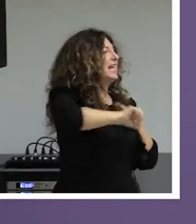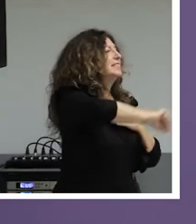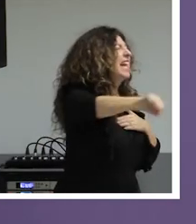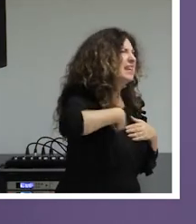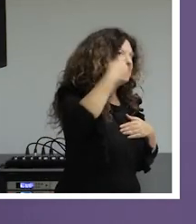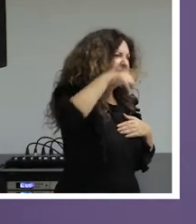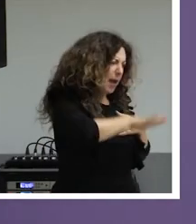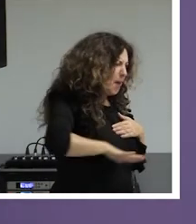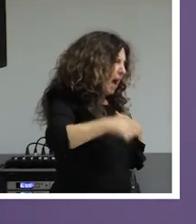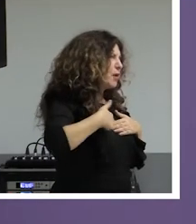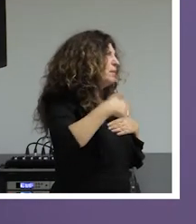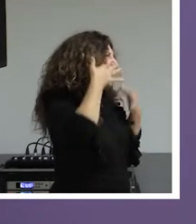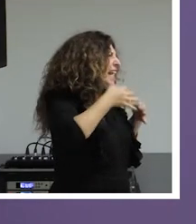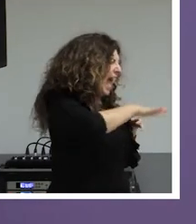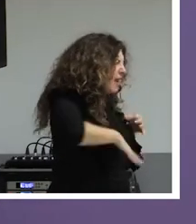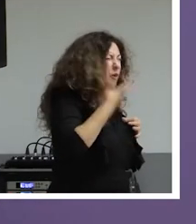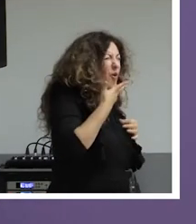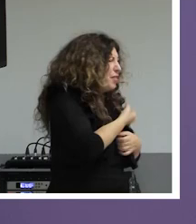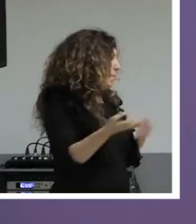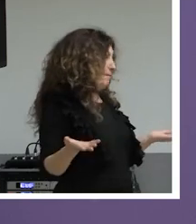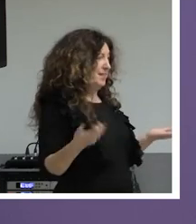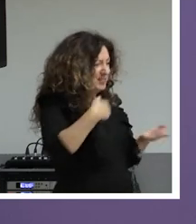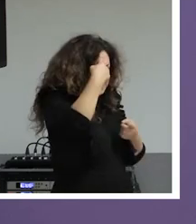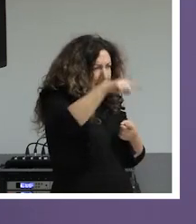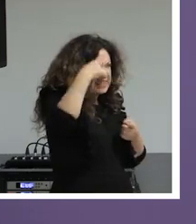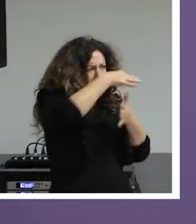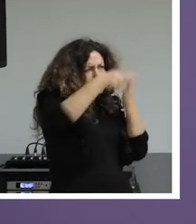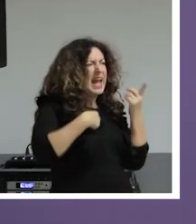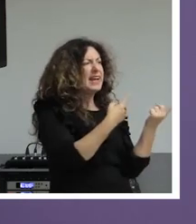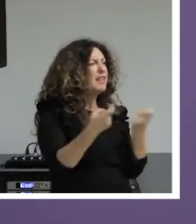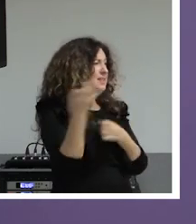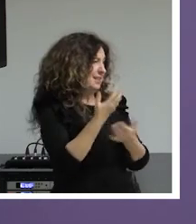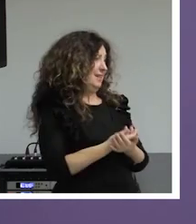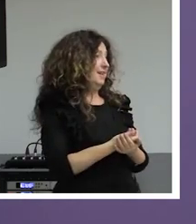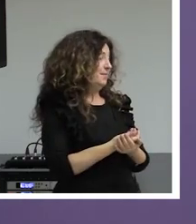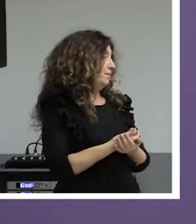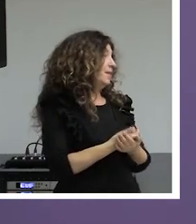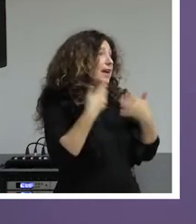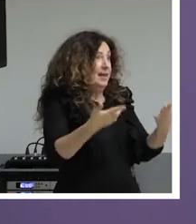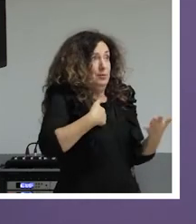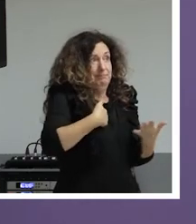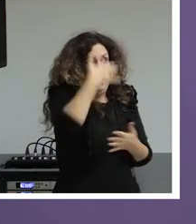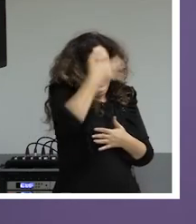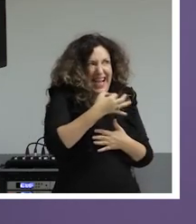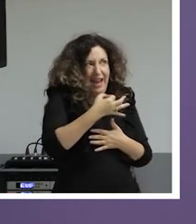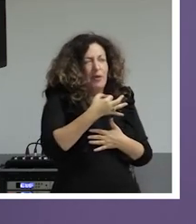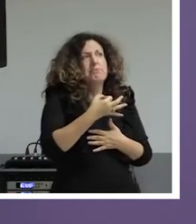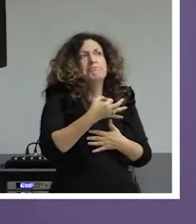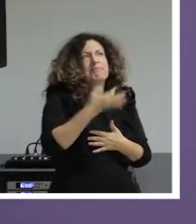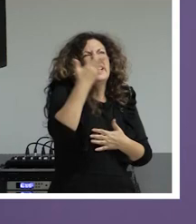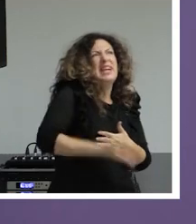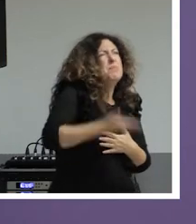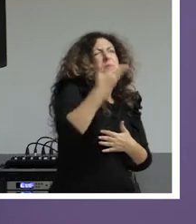porque yo creo que yo creo los vecinos y las vecinas de Madrid creo que cada uno de nosotros cuando salimos de nuestras casas sabemos